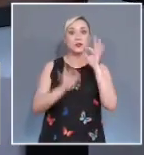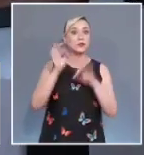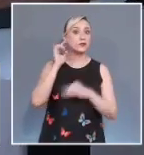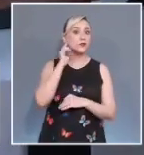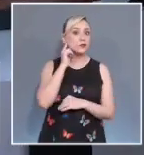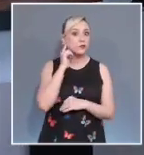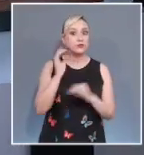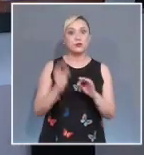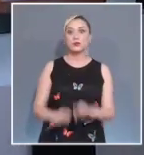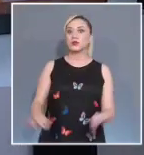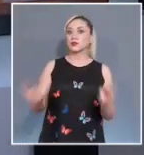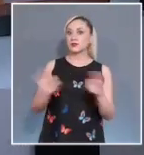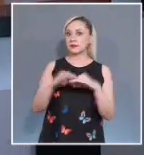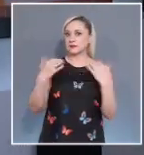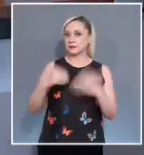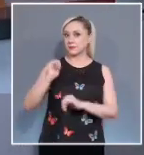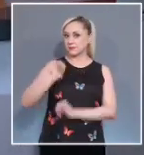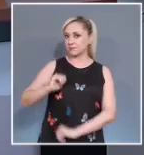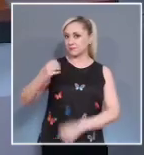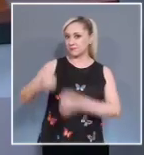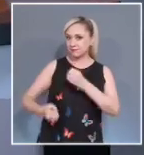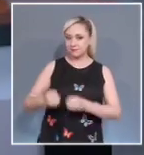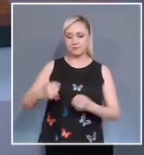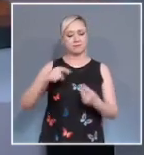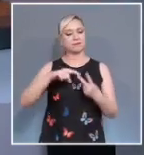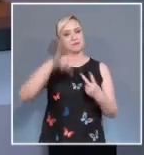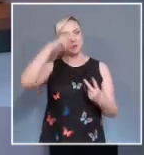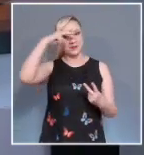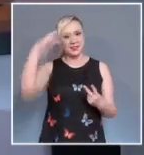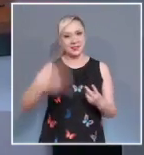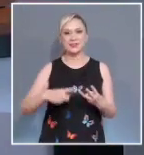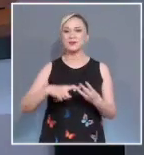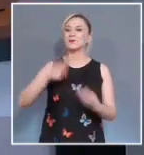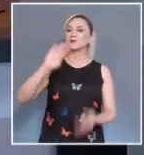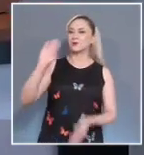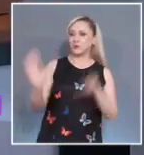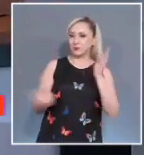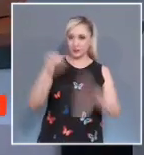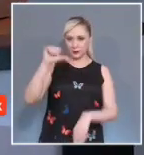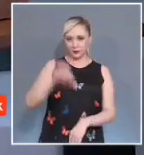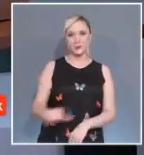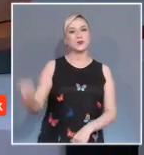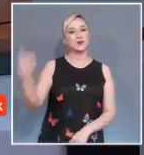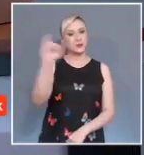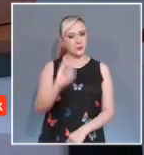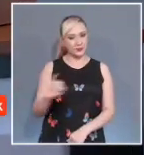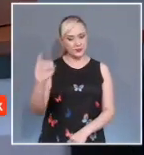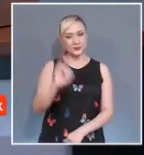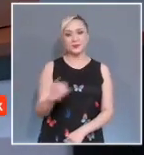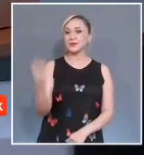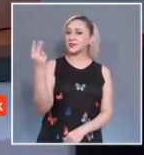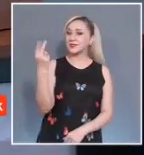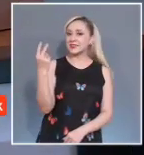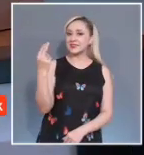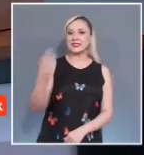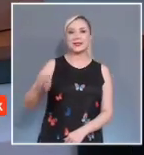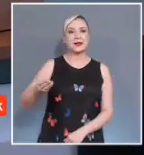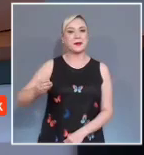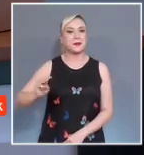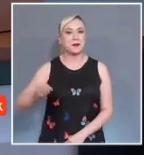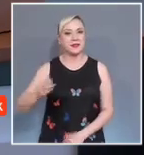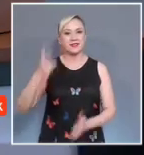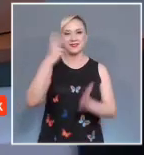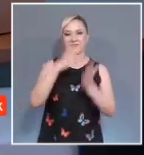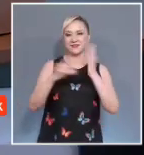duda a la más relevante de México y de todo el mundo. Hoy que ya es jueves 25 de mayo de 2023. Soy